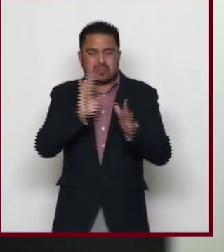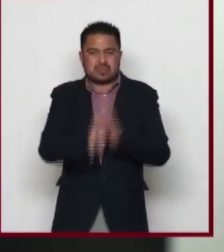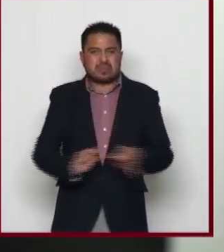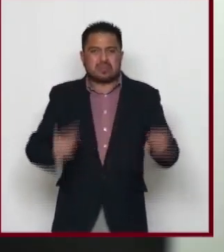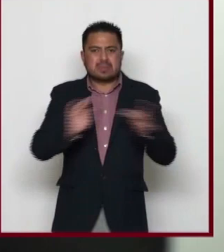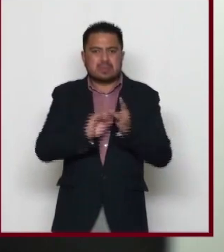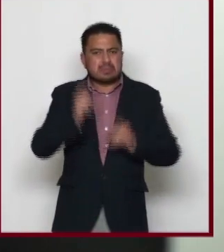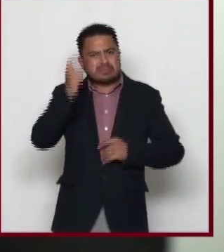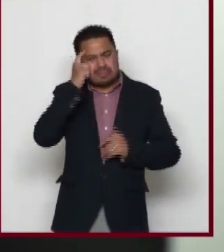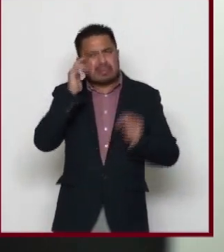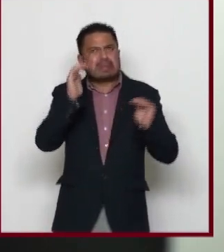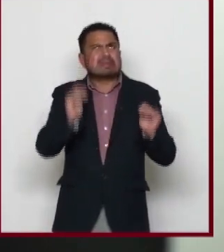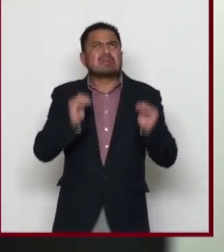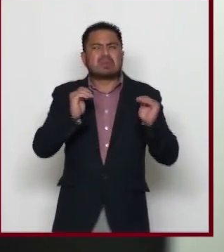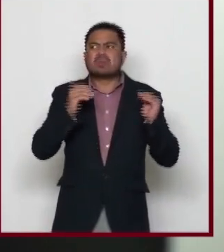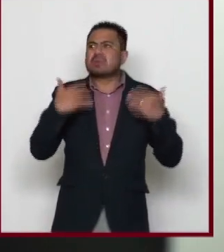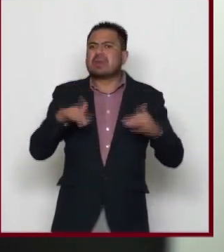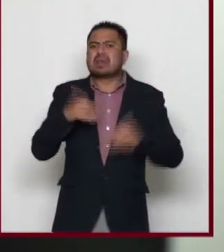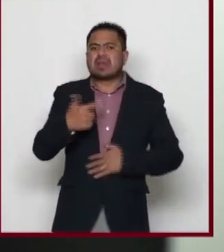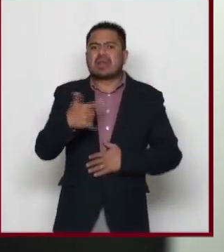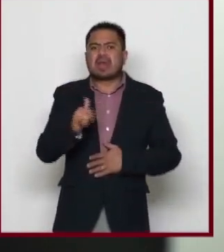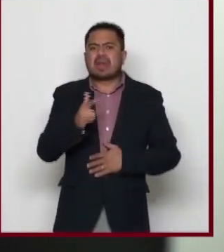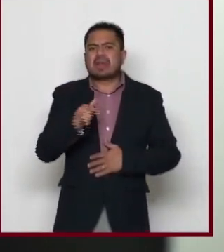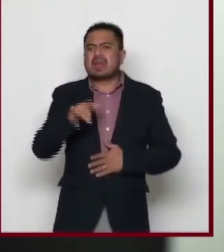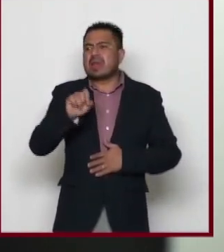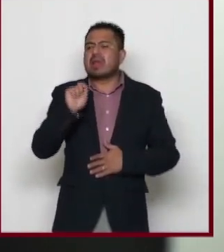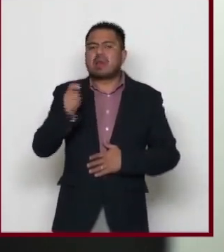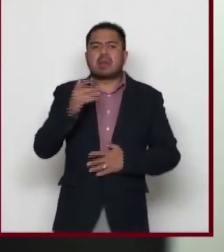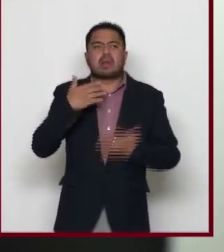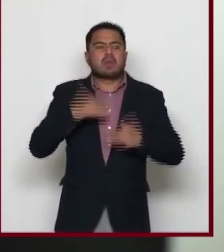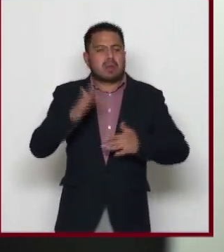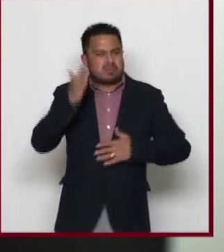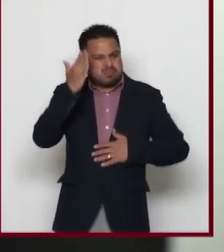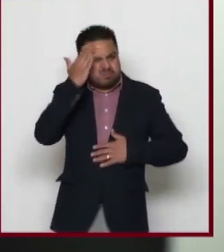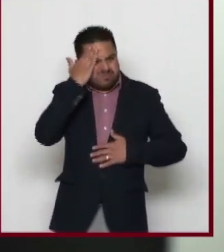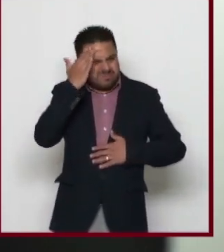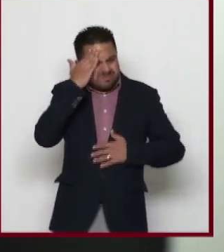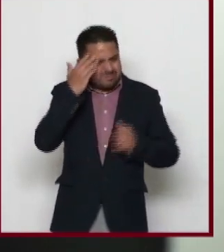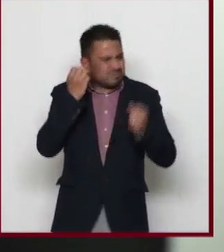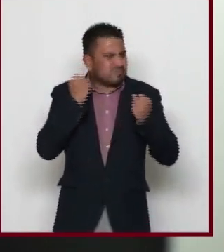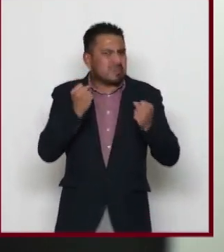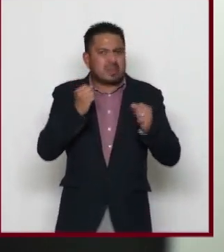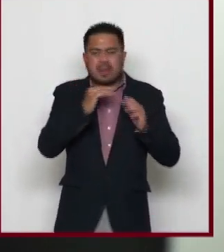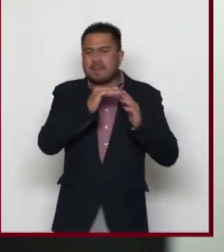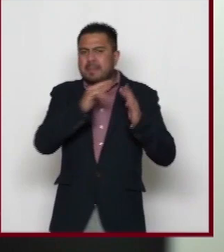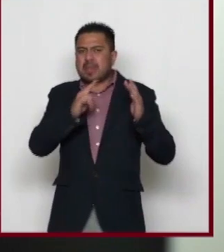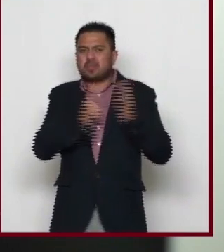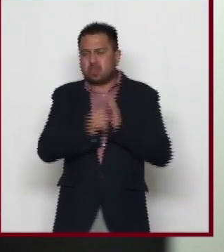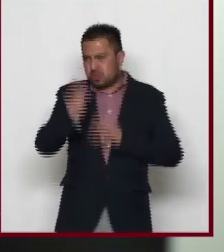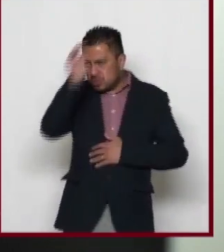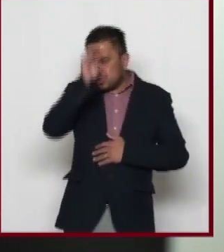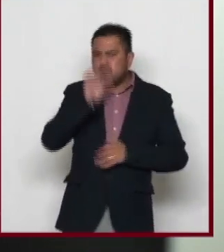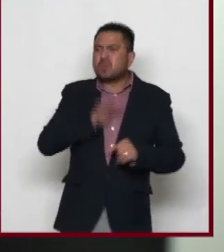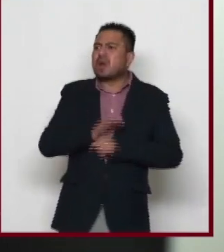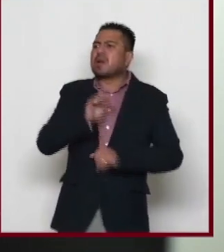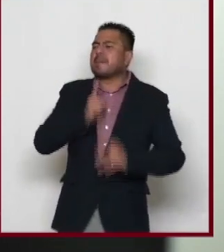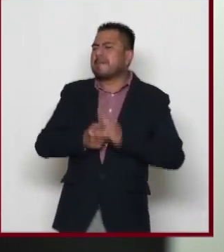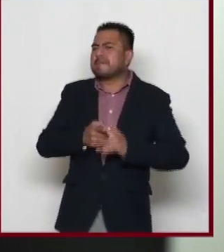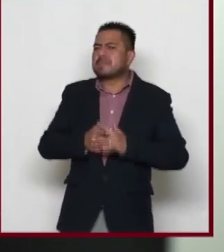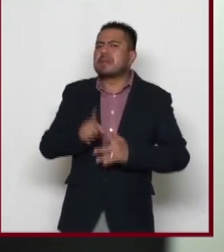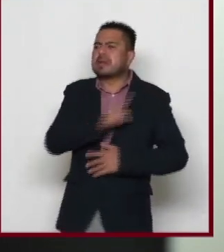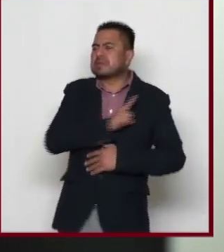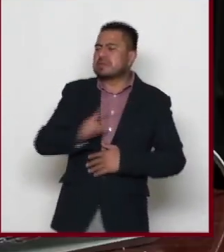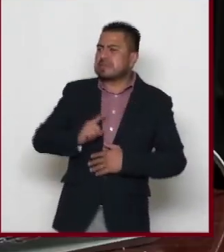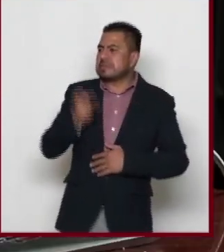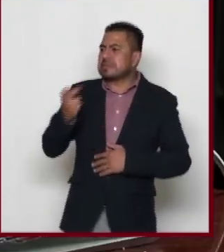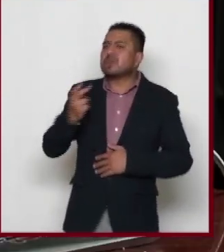casi. Así es, y justo ambos mentes brillantes, pero Galileo en particular es considerado como el padre del método